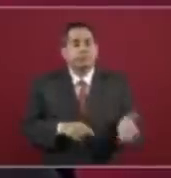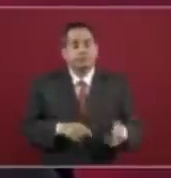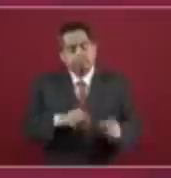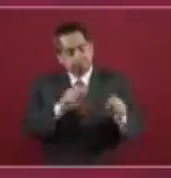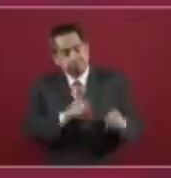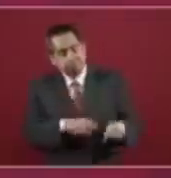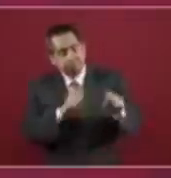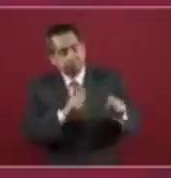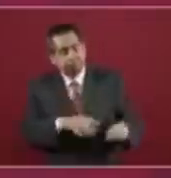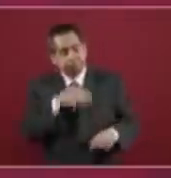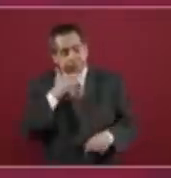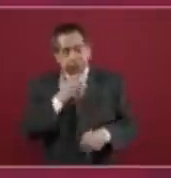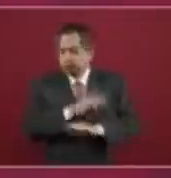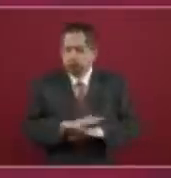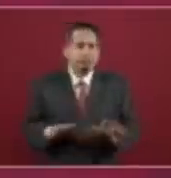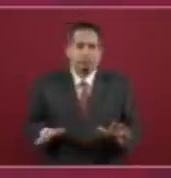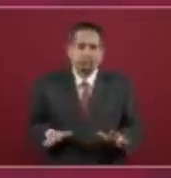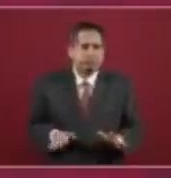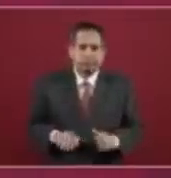mismo.